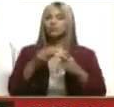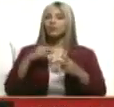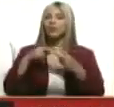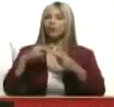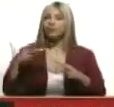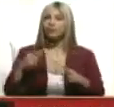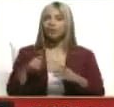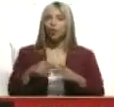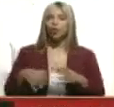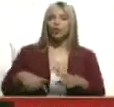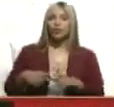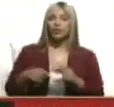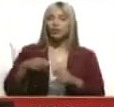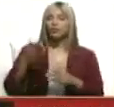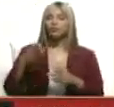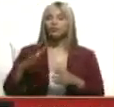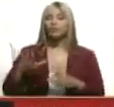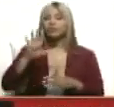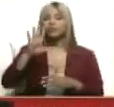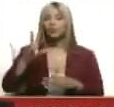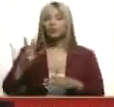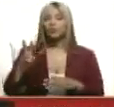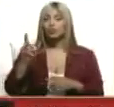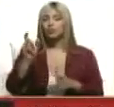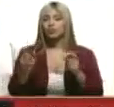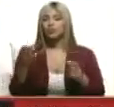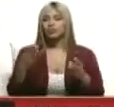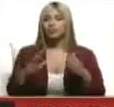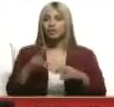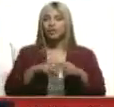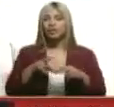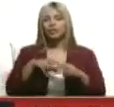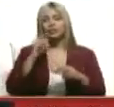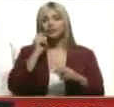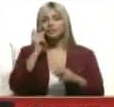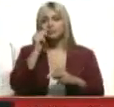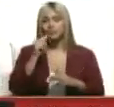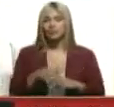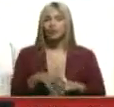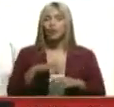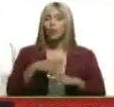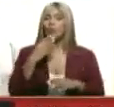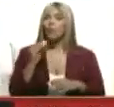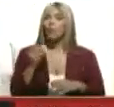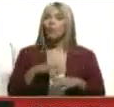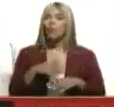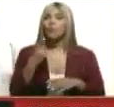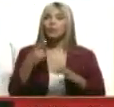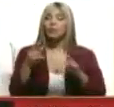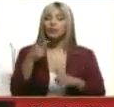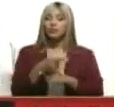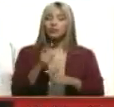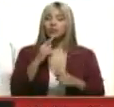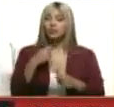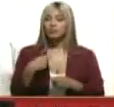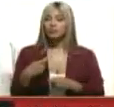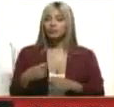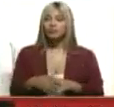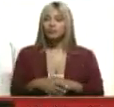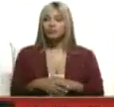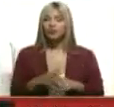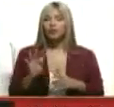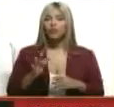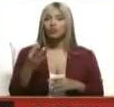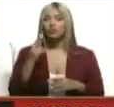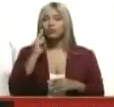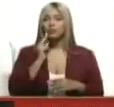trasplante de hígado. Han muerto 52 de esos pacientes, la mayoría niños, niños, adolescentes, porque la primera medida, el primer dinero líquido que consiguieron fue el de la